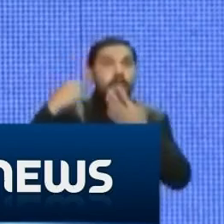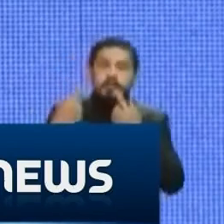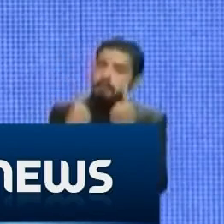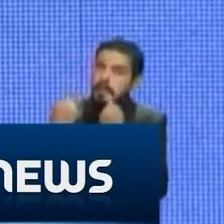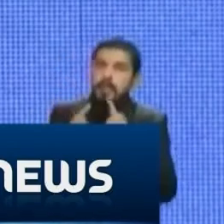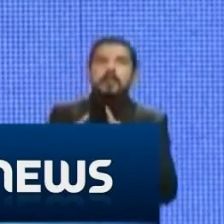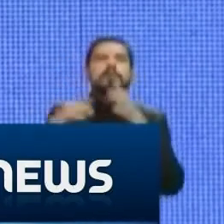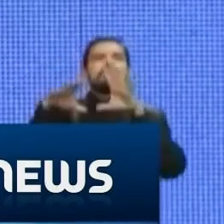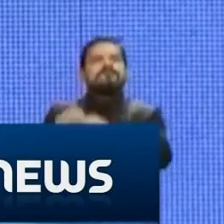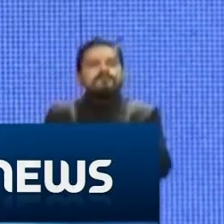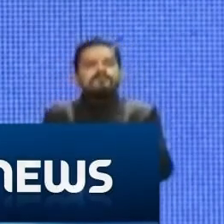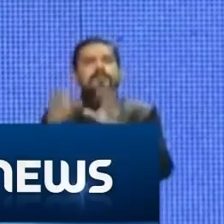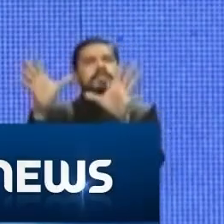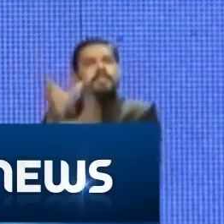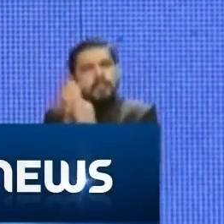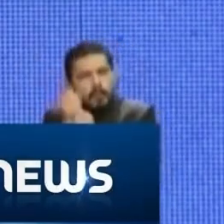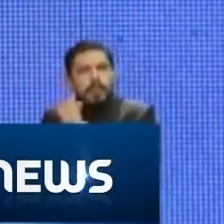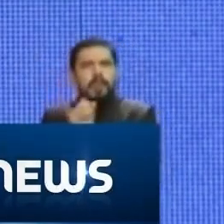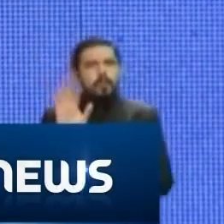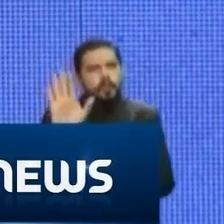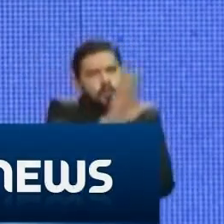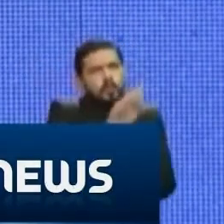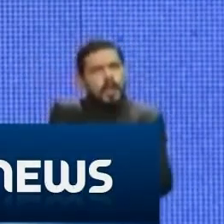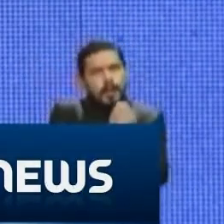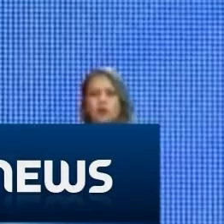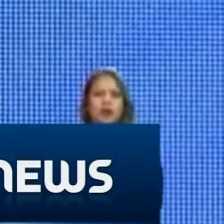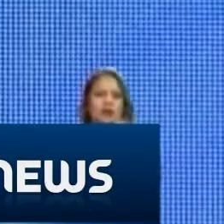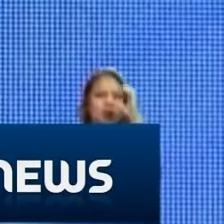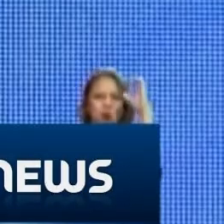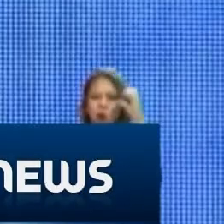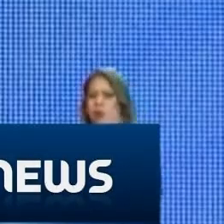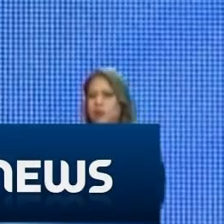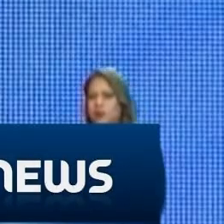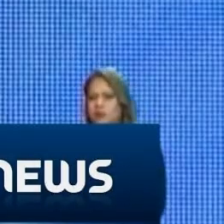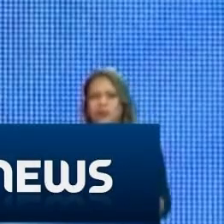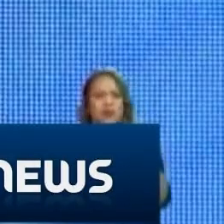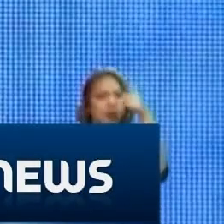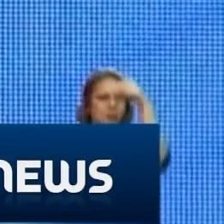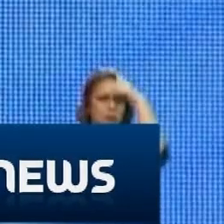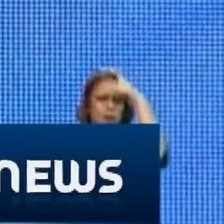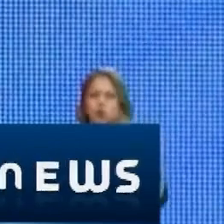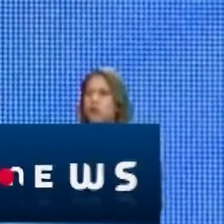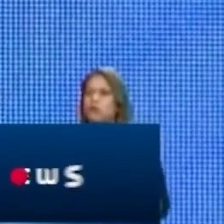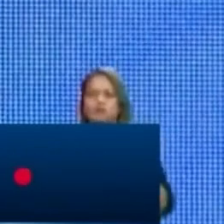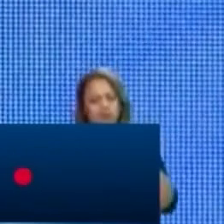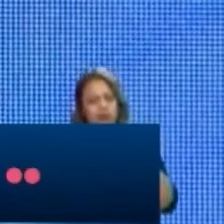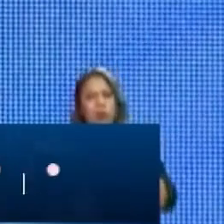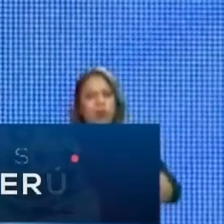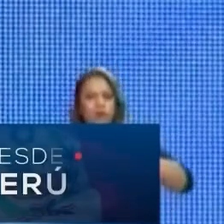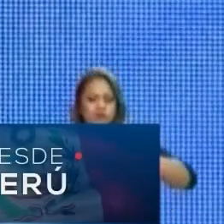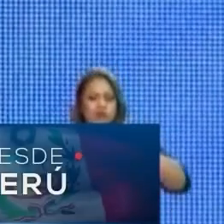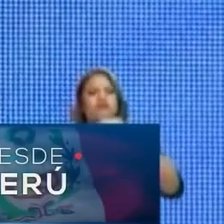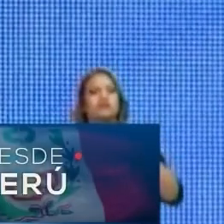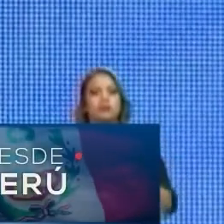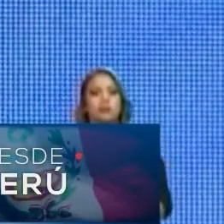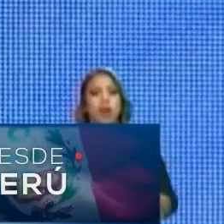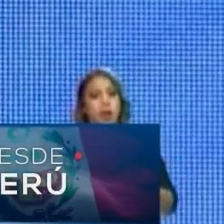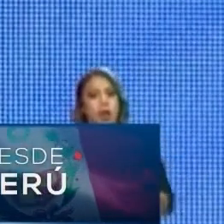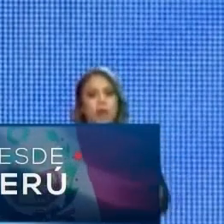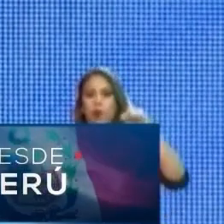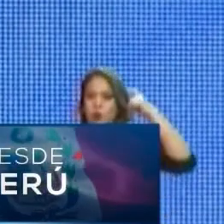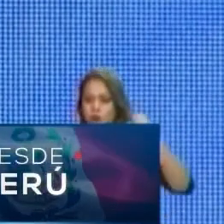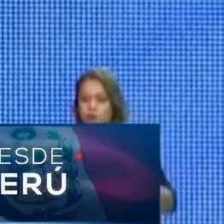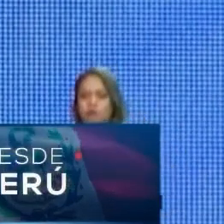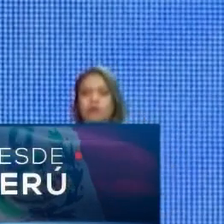a rescatar la seguridad para ustedes, familias ecuatorianas. Si le damos el apoyo desde el gobierno, vamos a ser más competitivos para